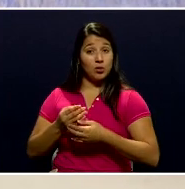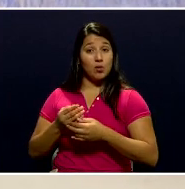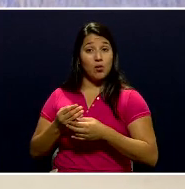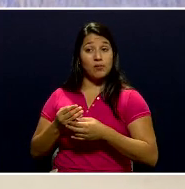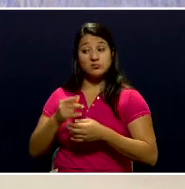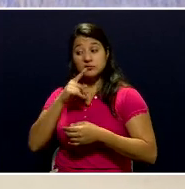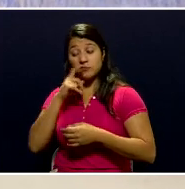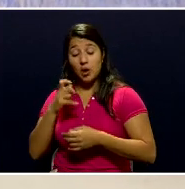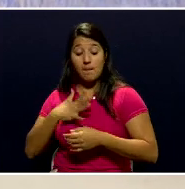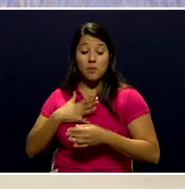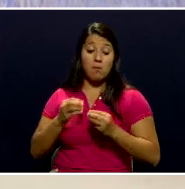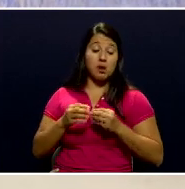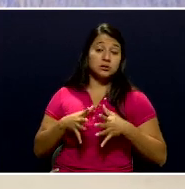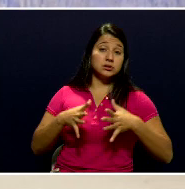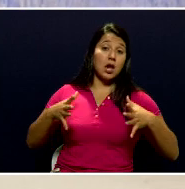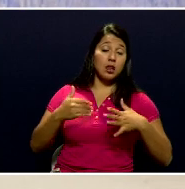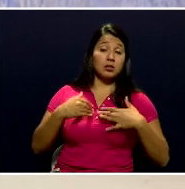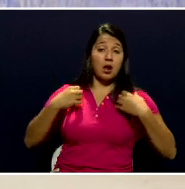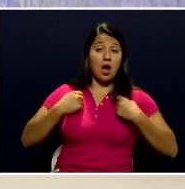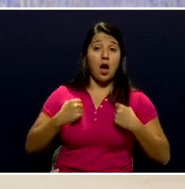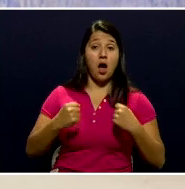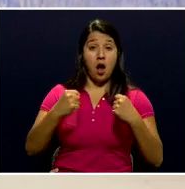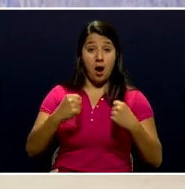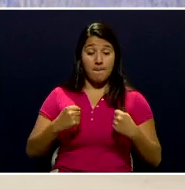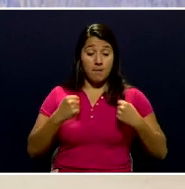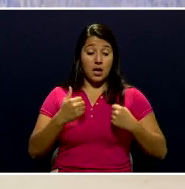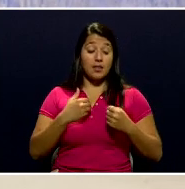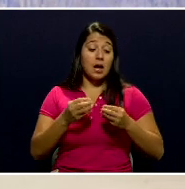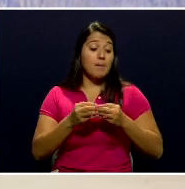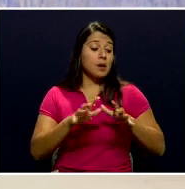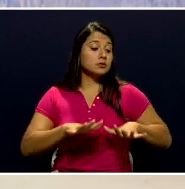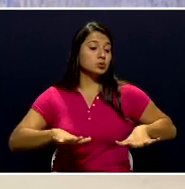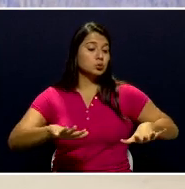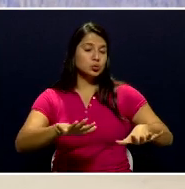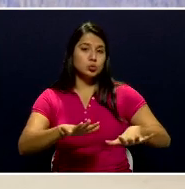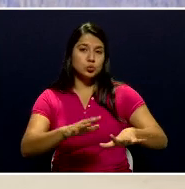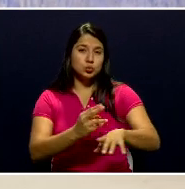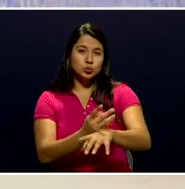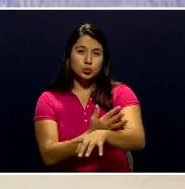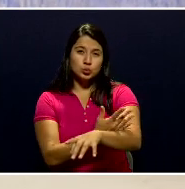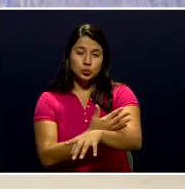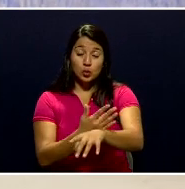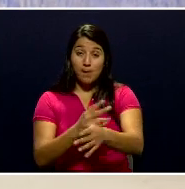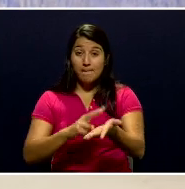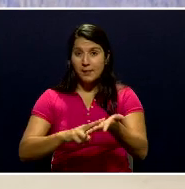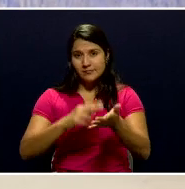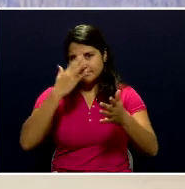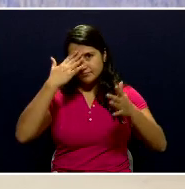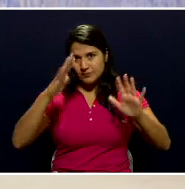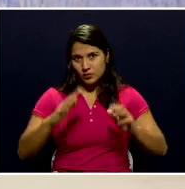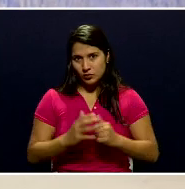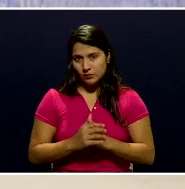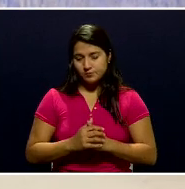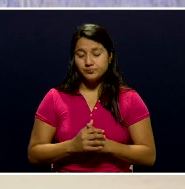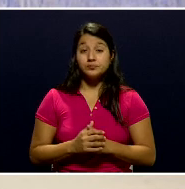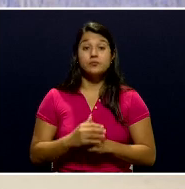amplio, tiene hamacas, tiene más verde, etc. Y por último,